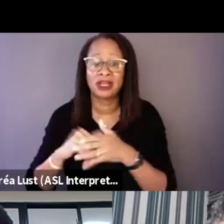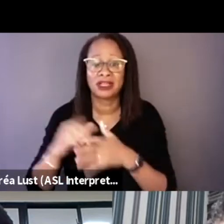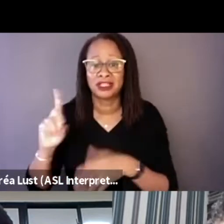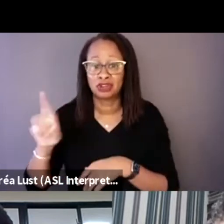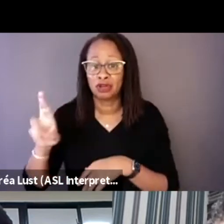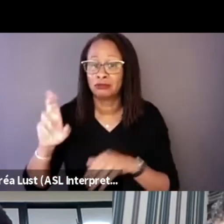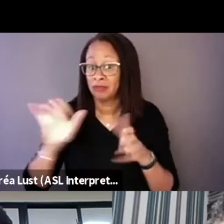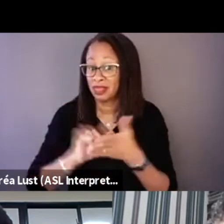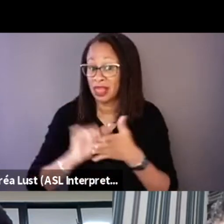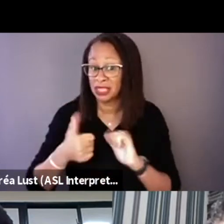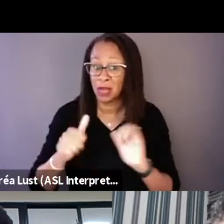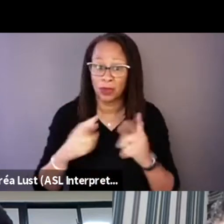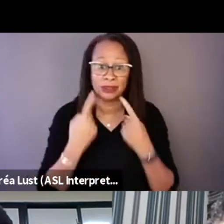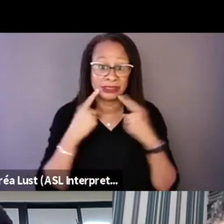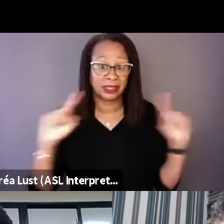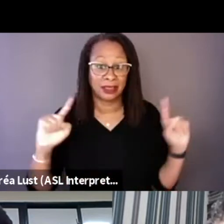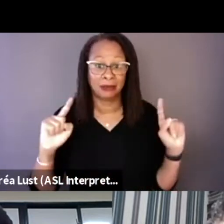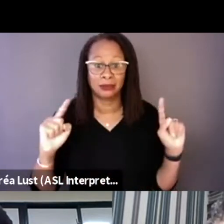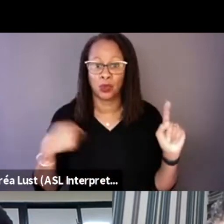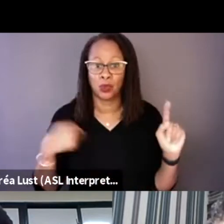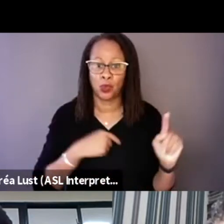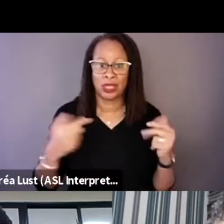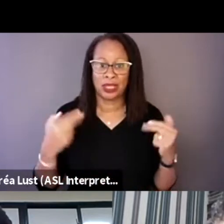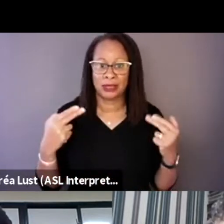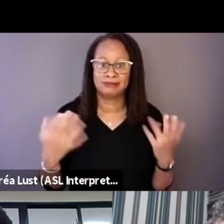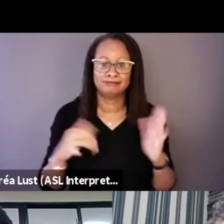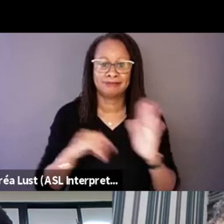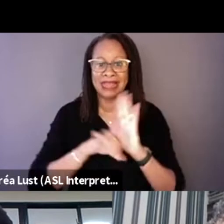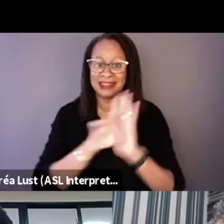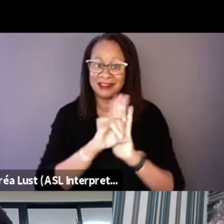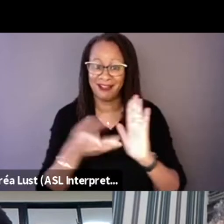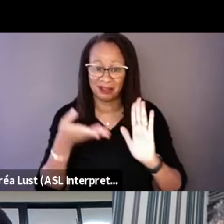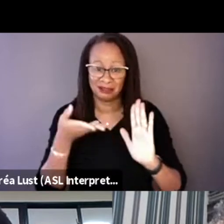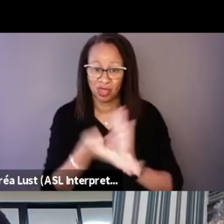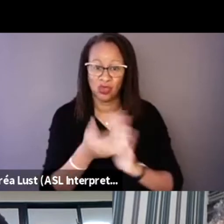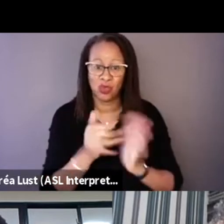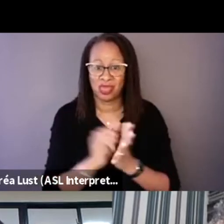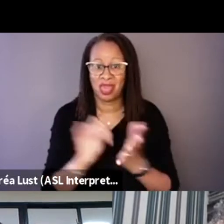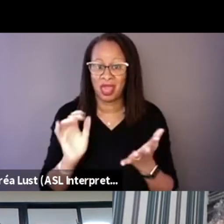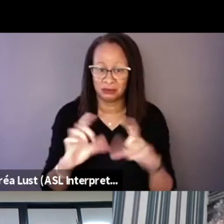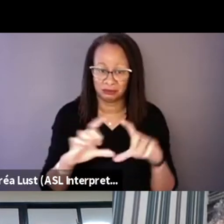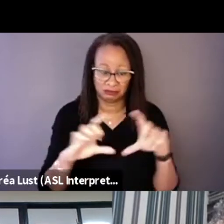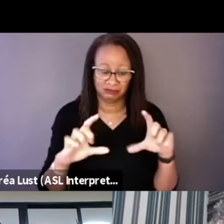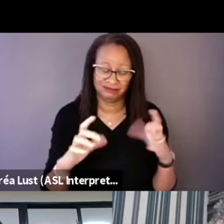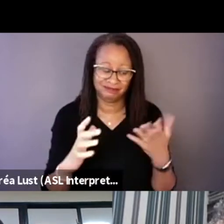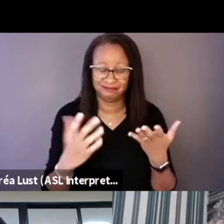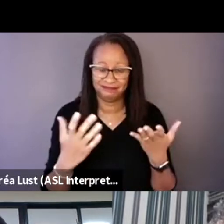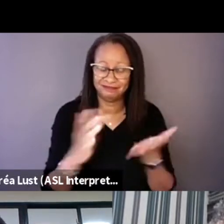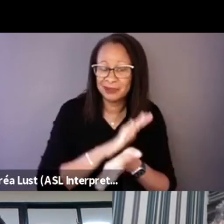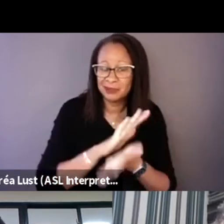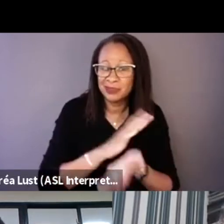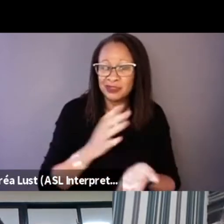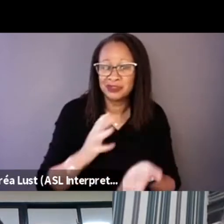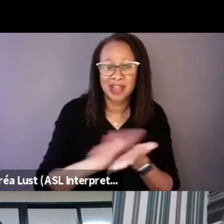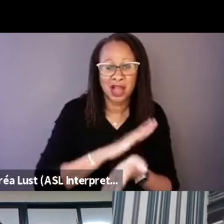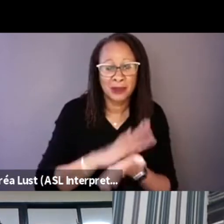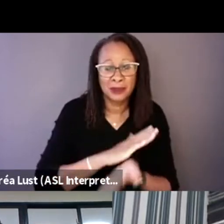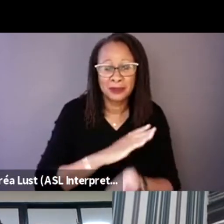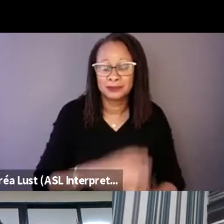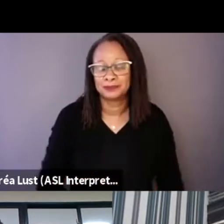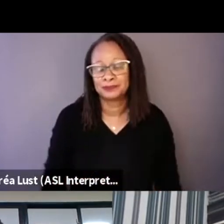we were declared. That's how we were identified. Lo que no sabíamos era